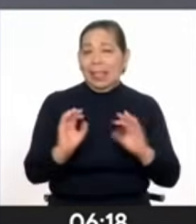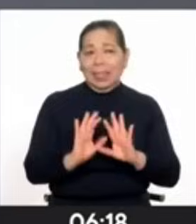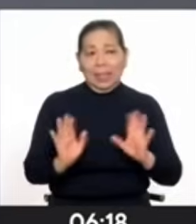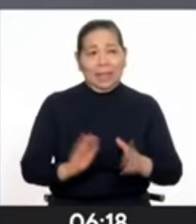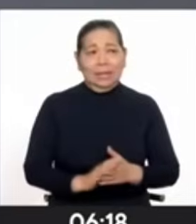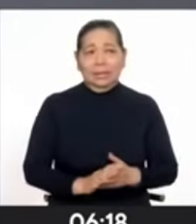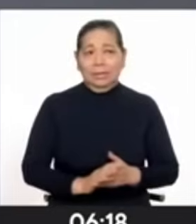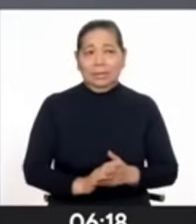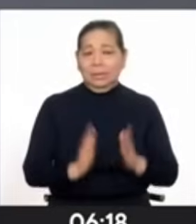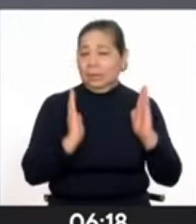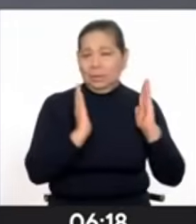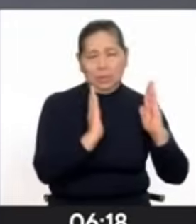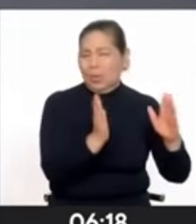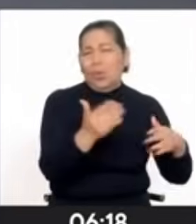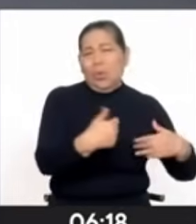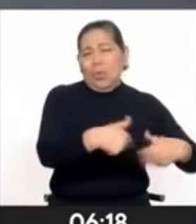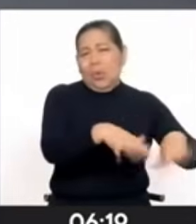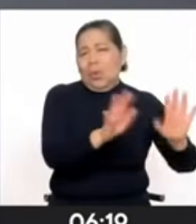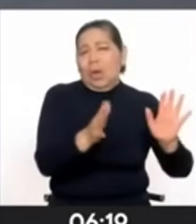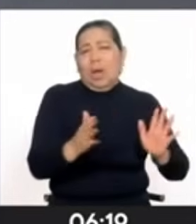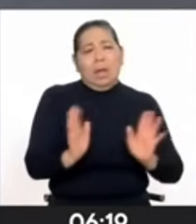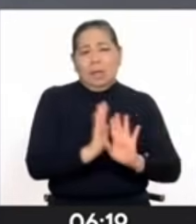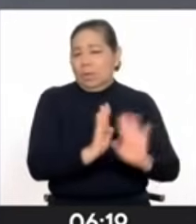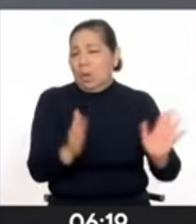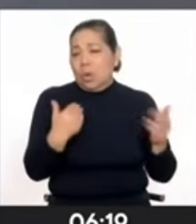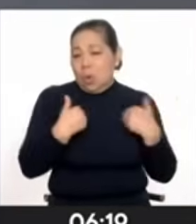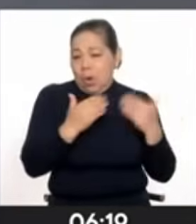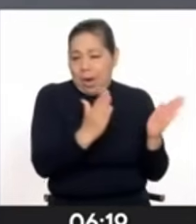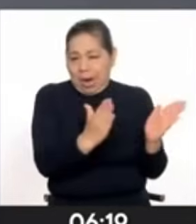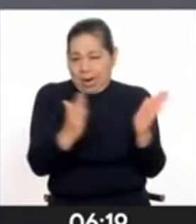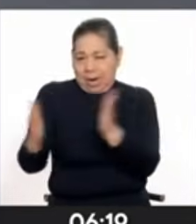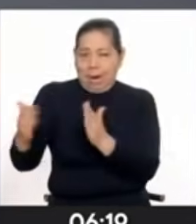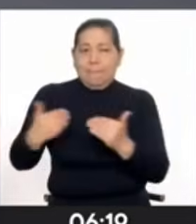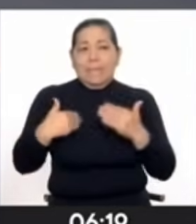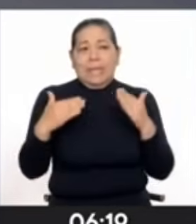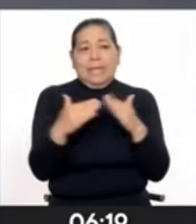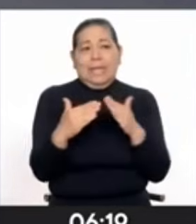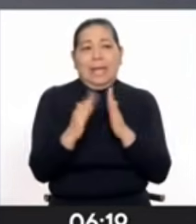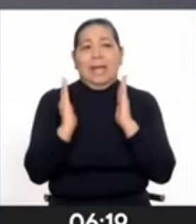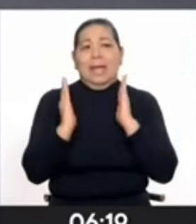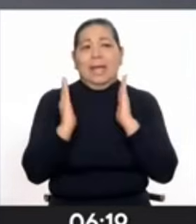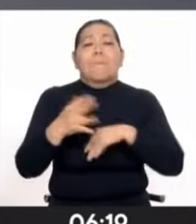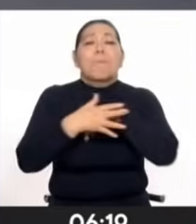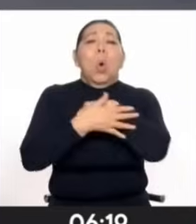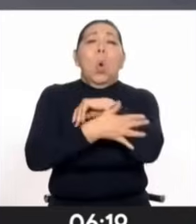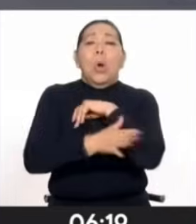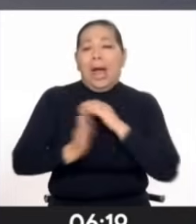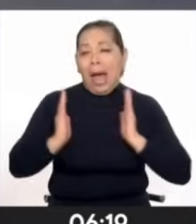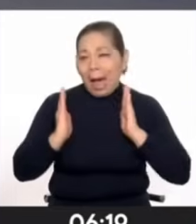esta zona, no estamos hablando del área que ha sido desalojada. No era eso. Este es un asentamiento humano.